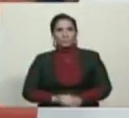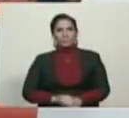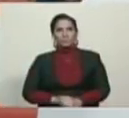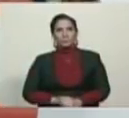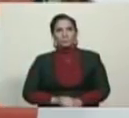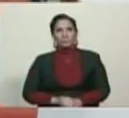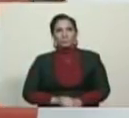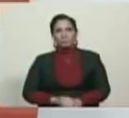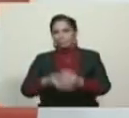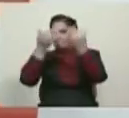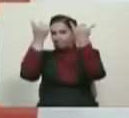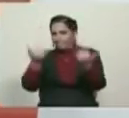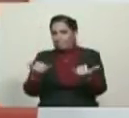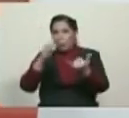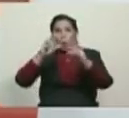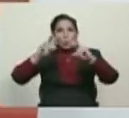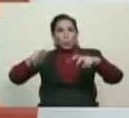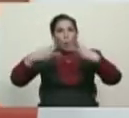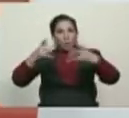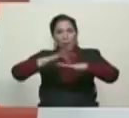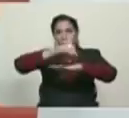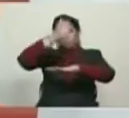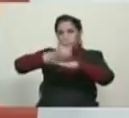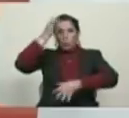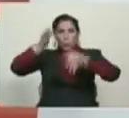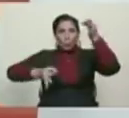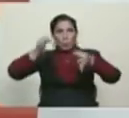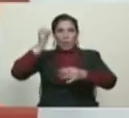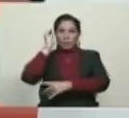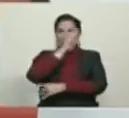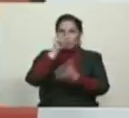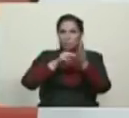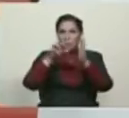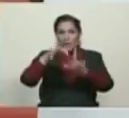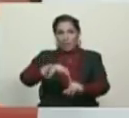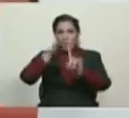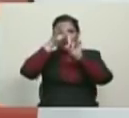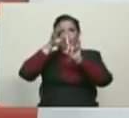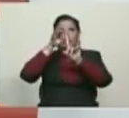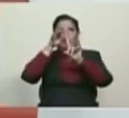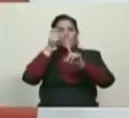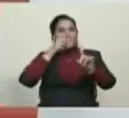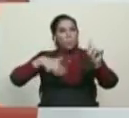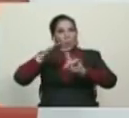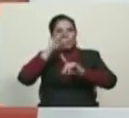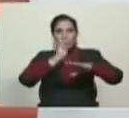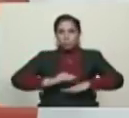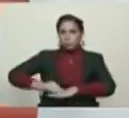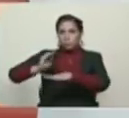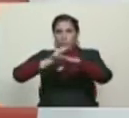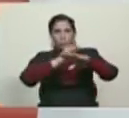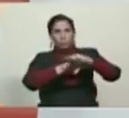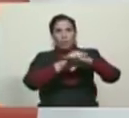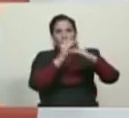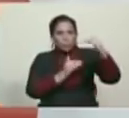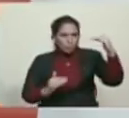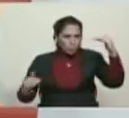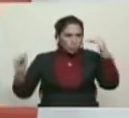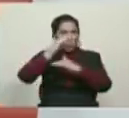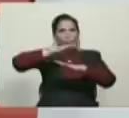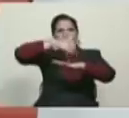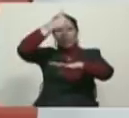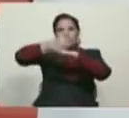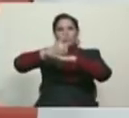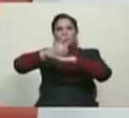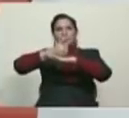Y habrá una verdadera junta directiva de una Asamblea Nacional electa por el pueblo en elecciones convocadas por la soberanísima